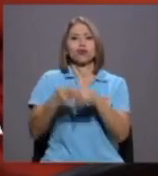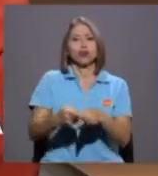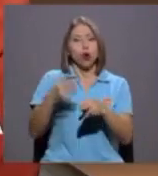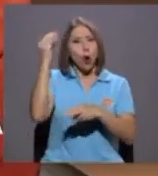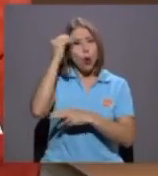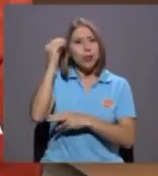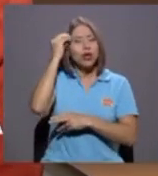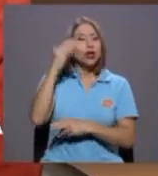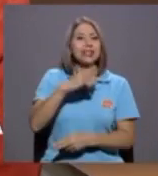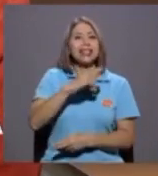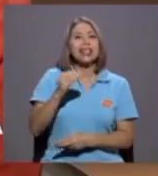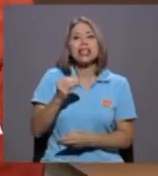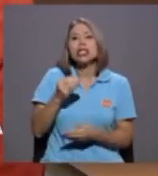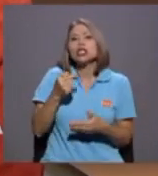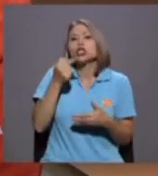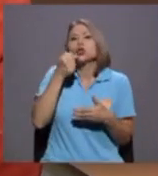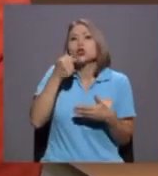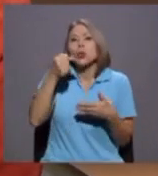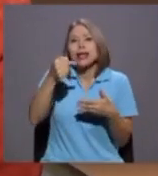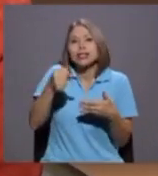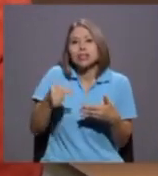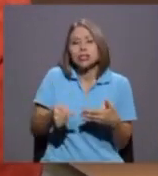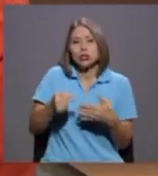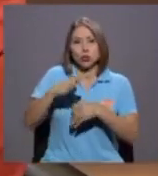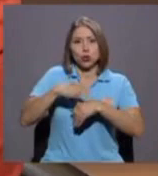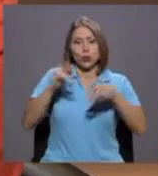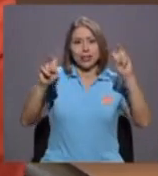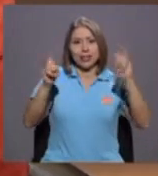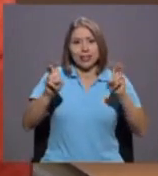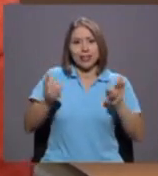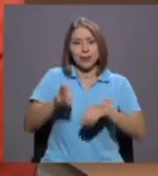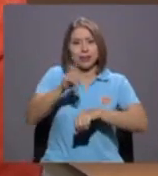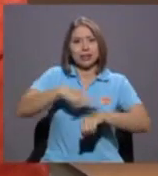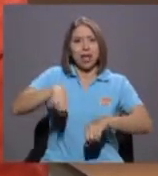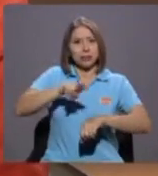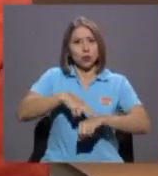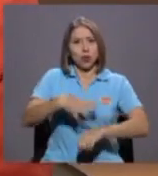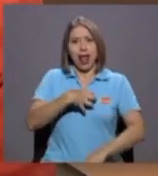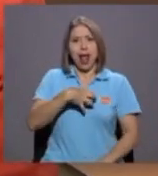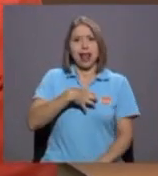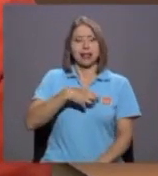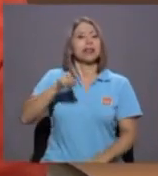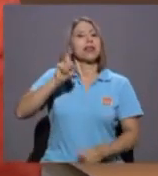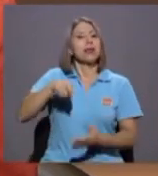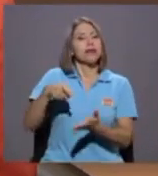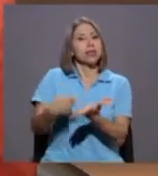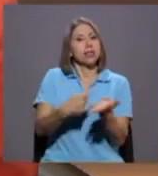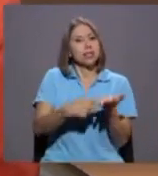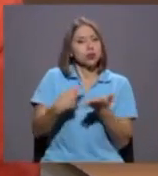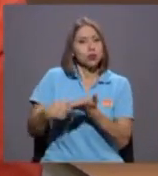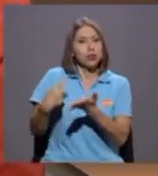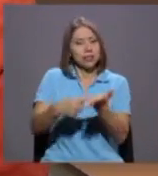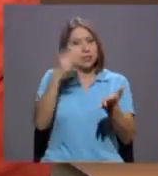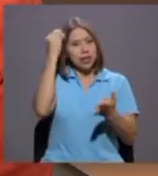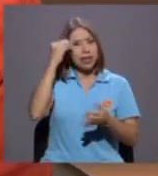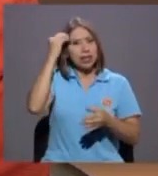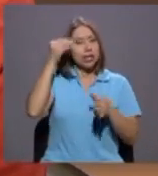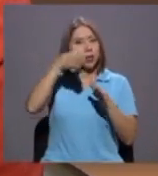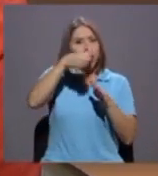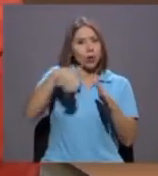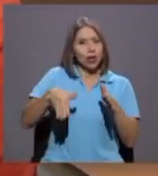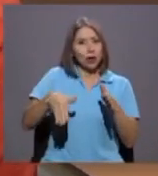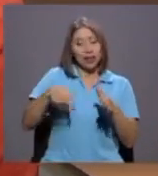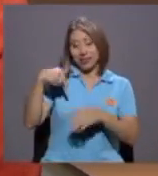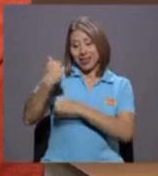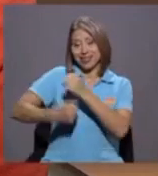sugestiones sobre temas nacionales que deberían discutirse a criterio de la Contraloría. Este año